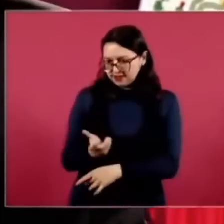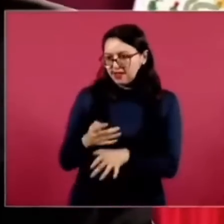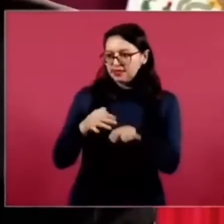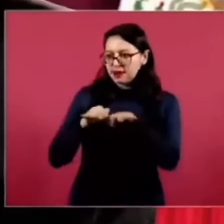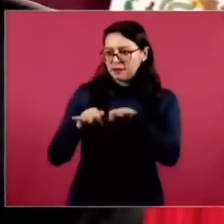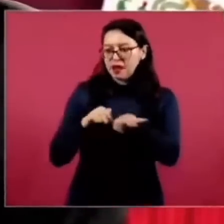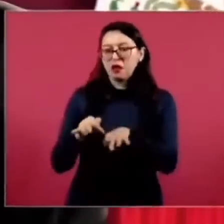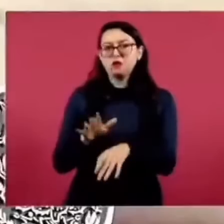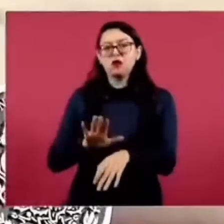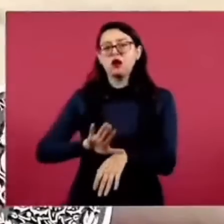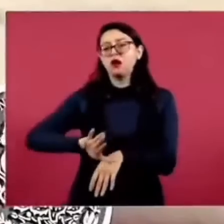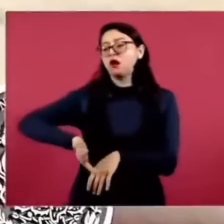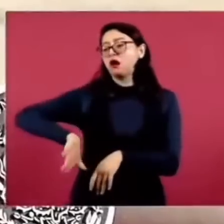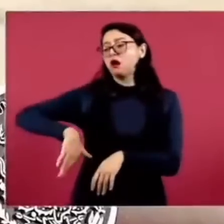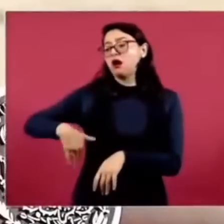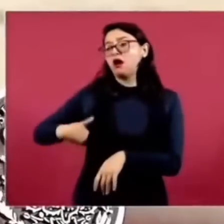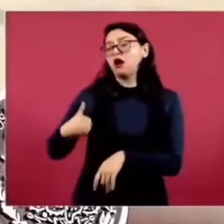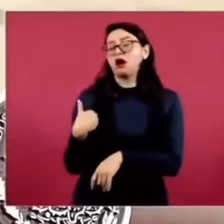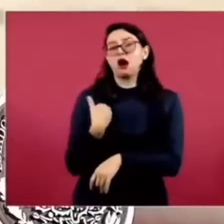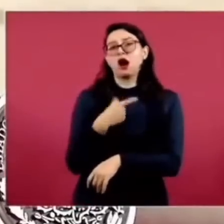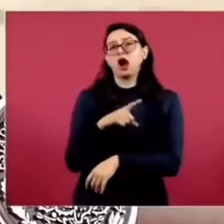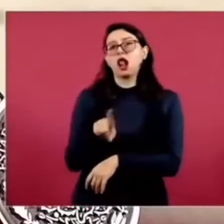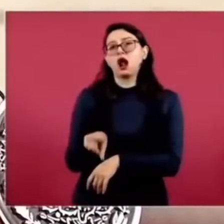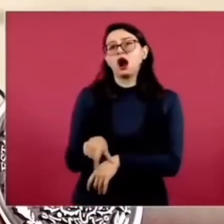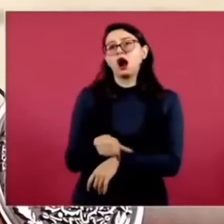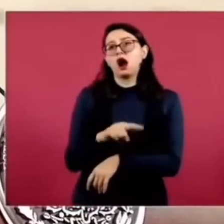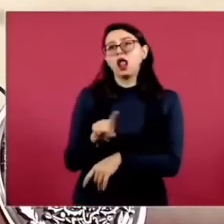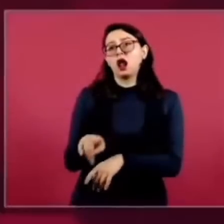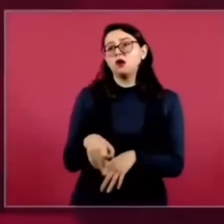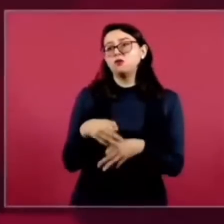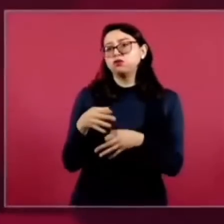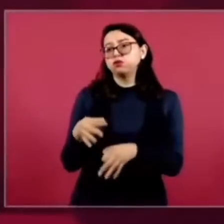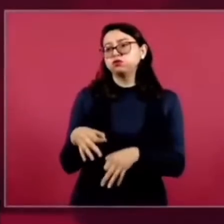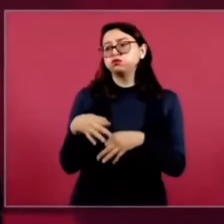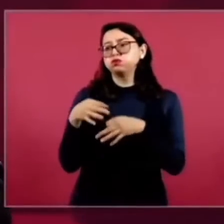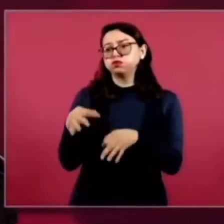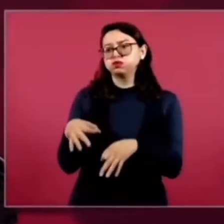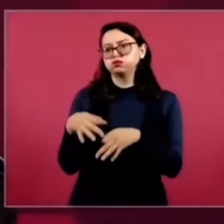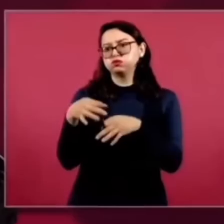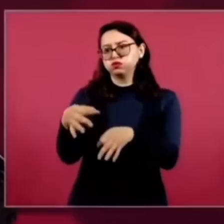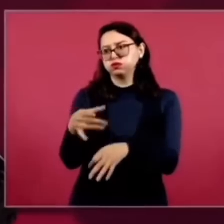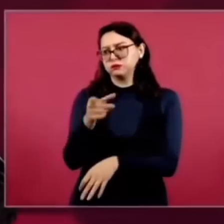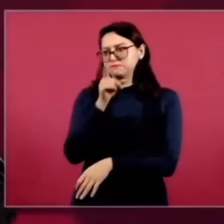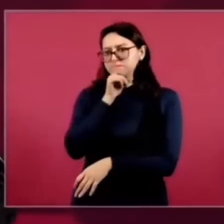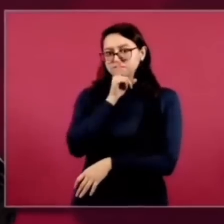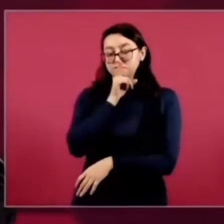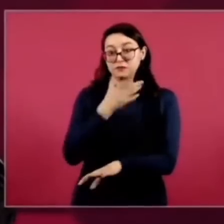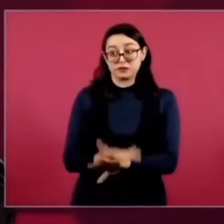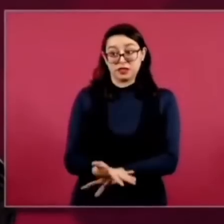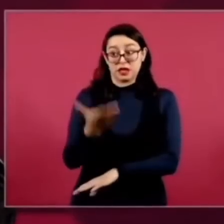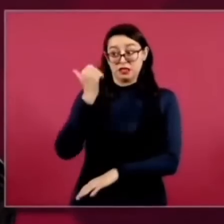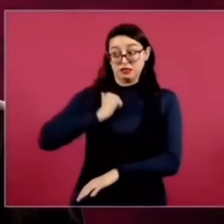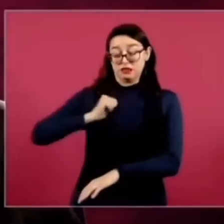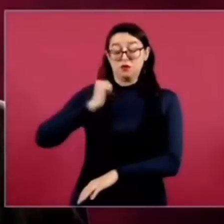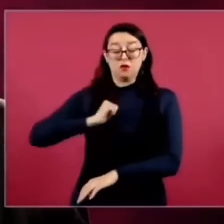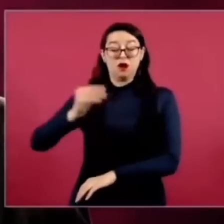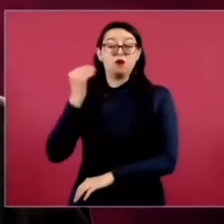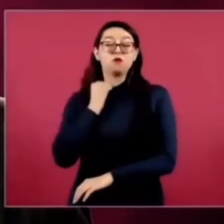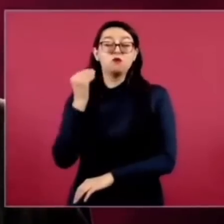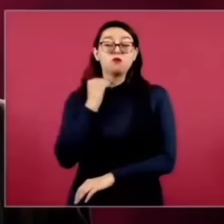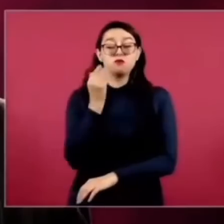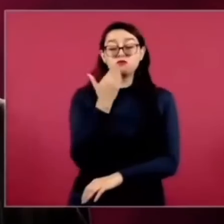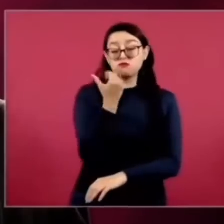de la época liberal. Al margen de la ley, nada.